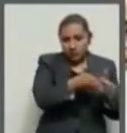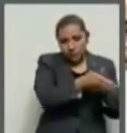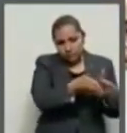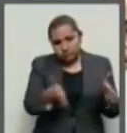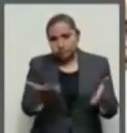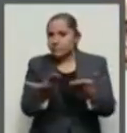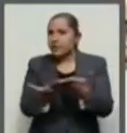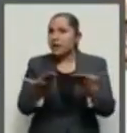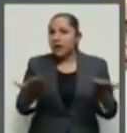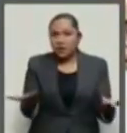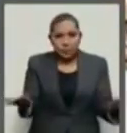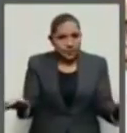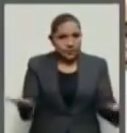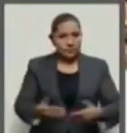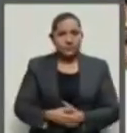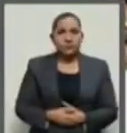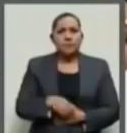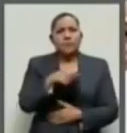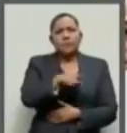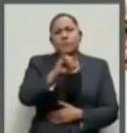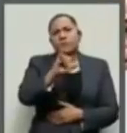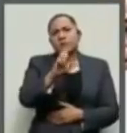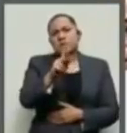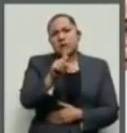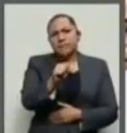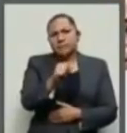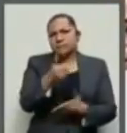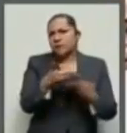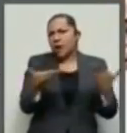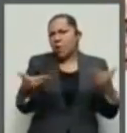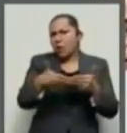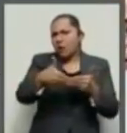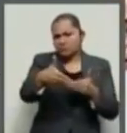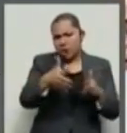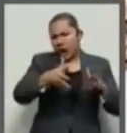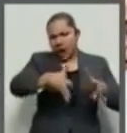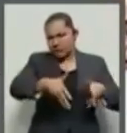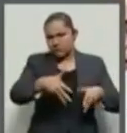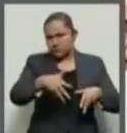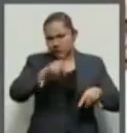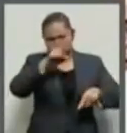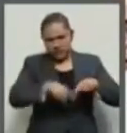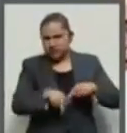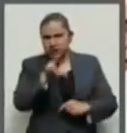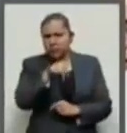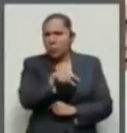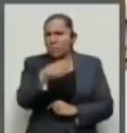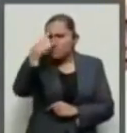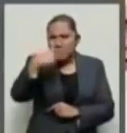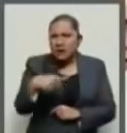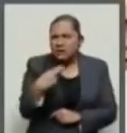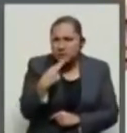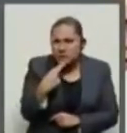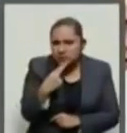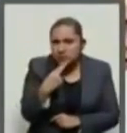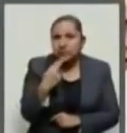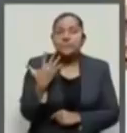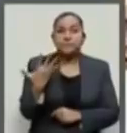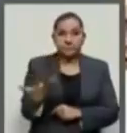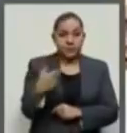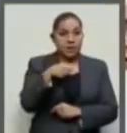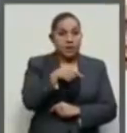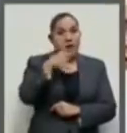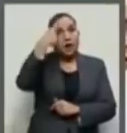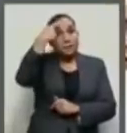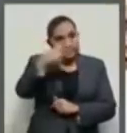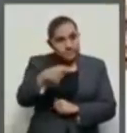el IEPS? Va a tener un propósito distinto. Va a servir precisamente para garantizar que no aumente